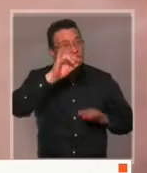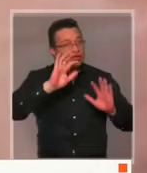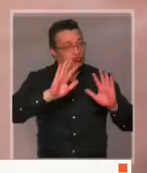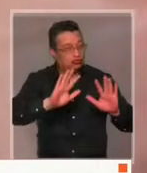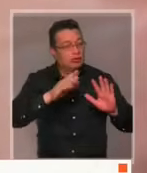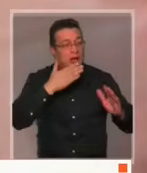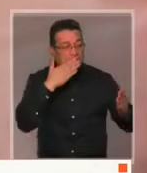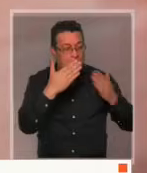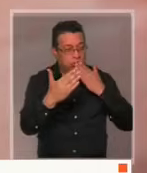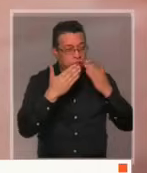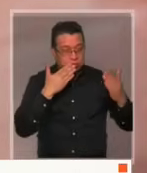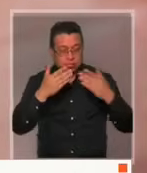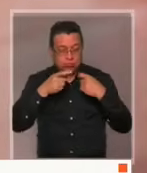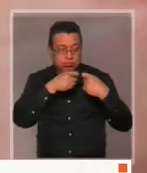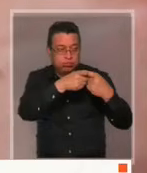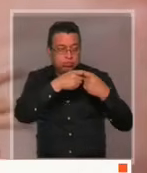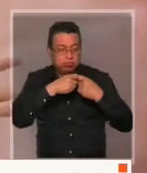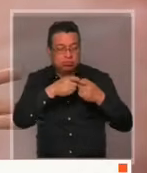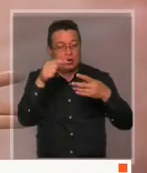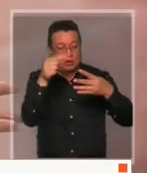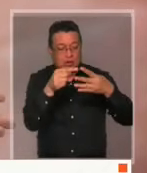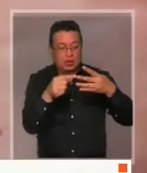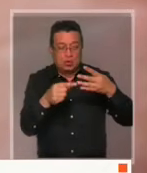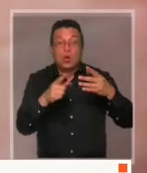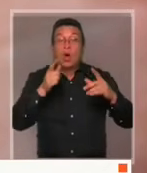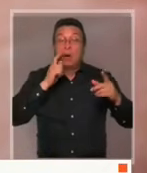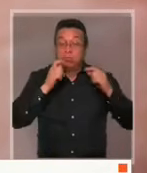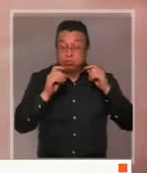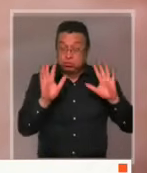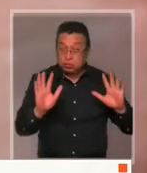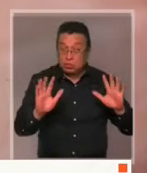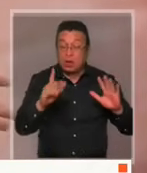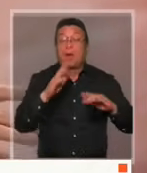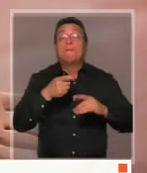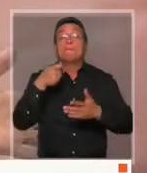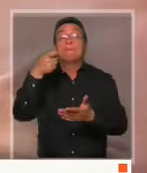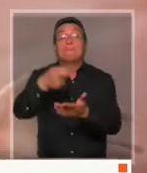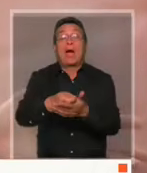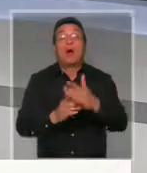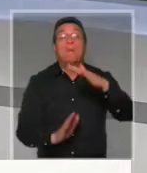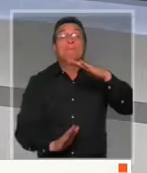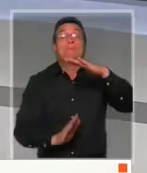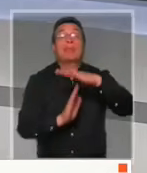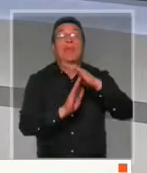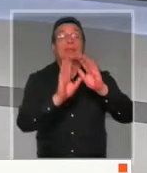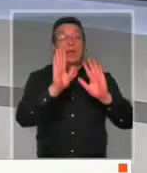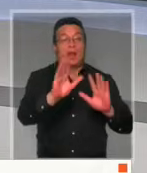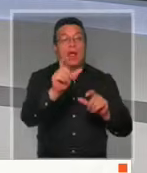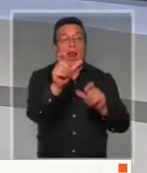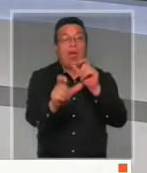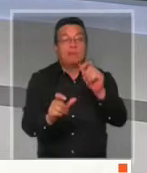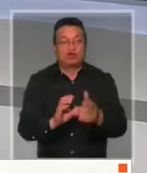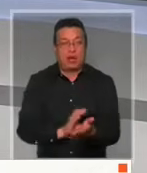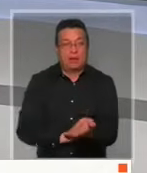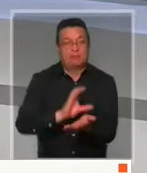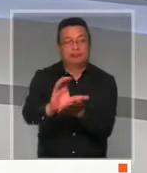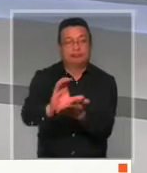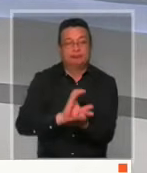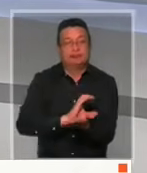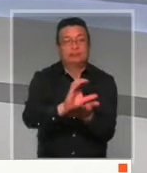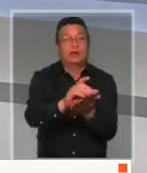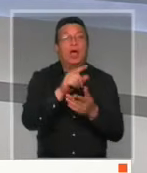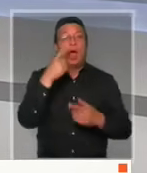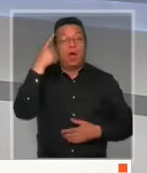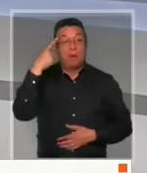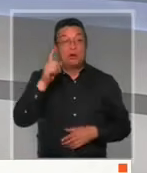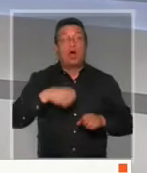discusión había muchas cosas en riesgo. En primer lugar, un pago pendiente a hacerle a las personas que dependía de que en el camino no